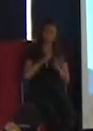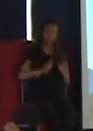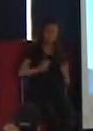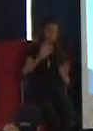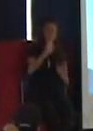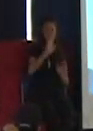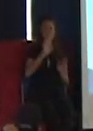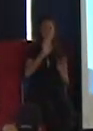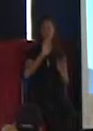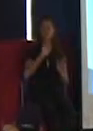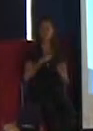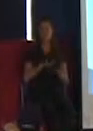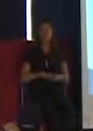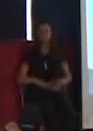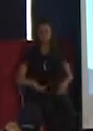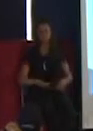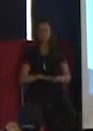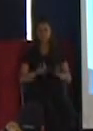territoriales,